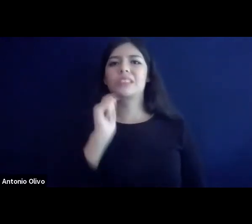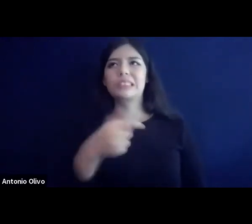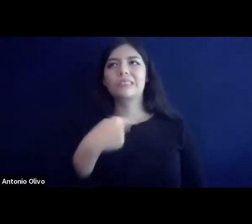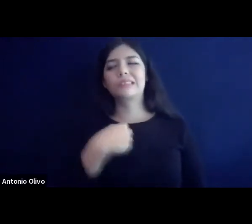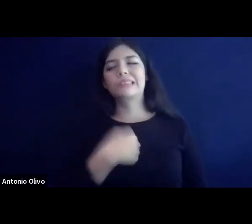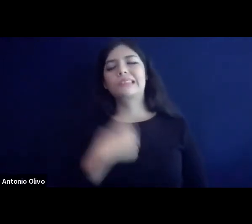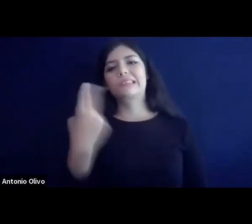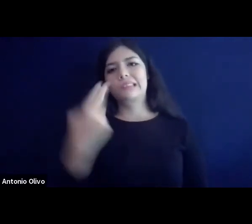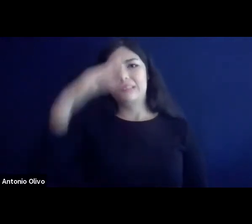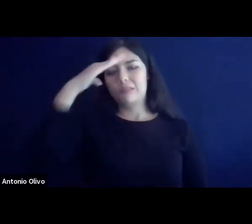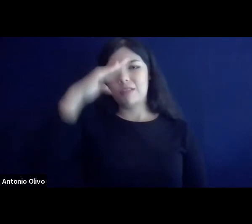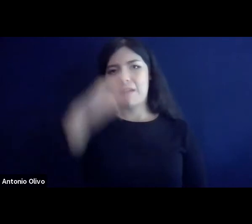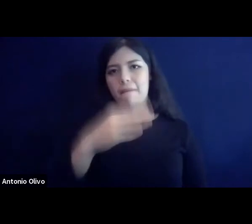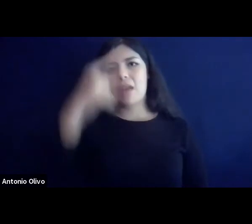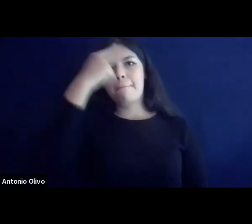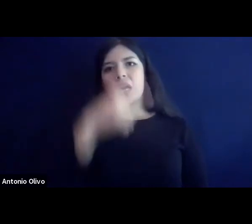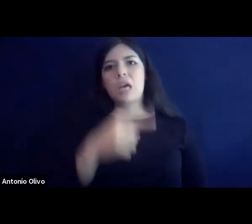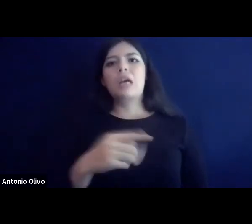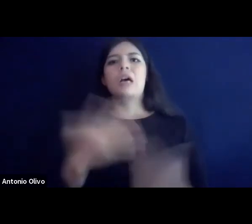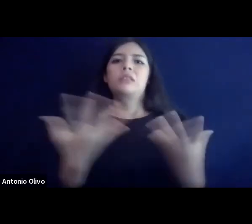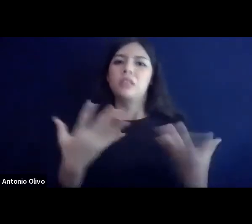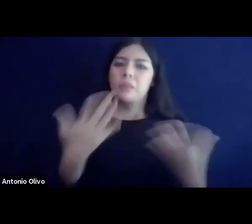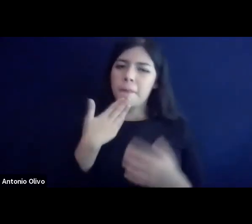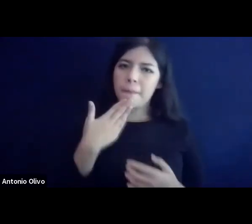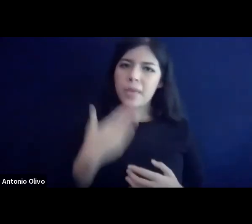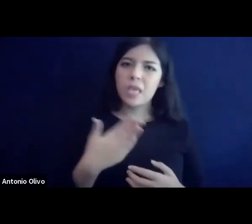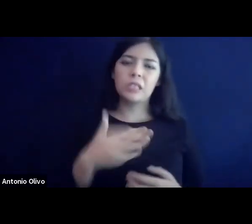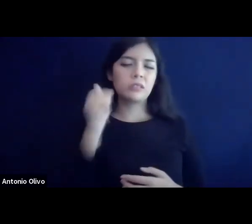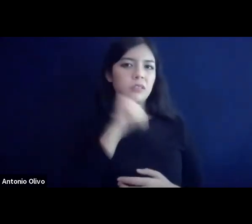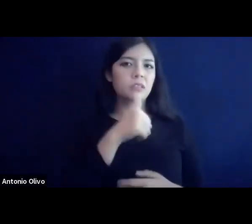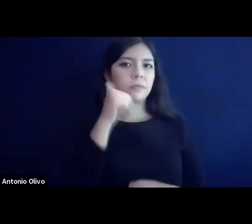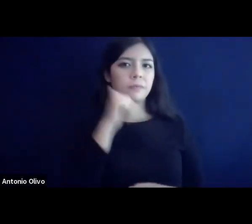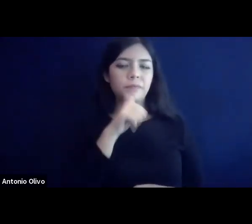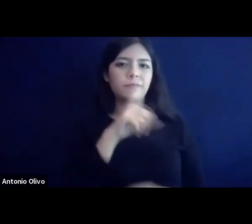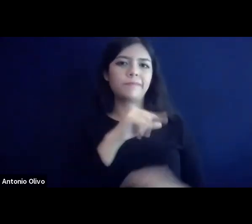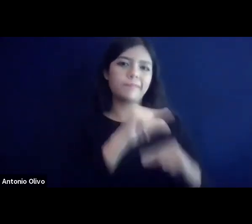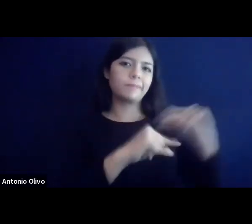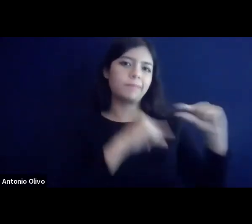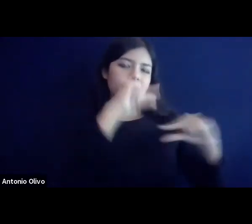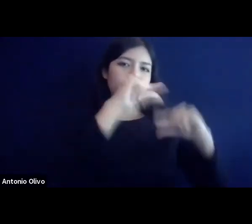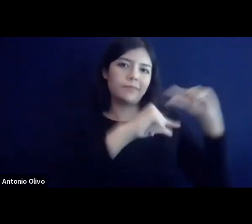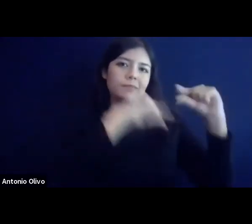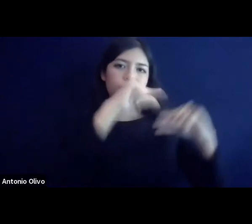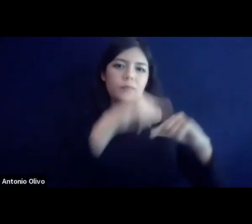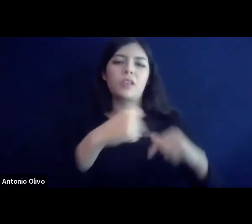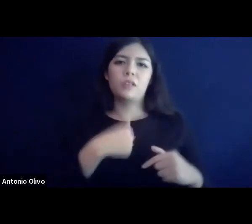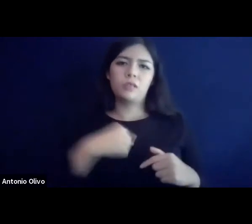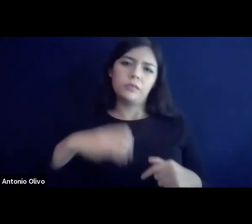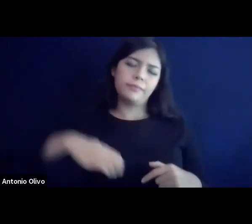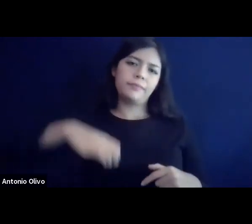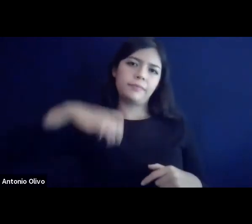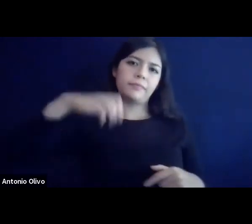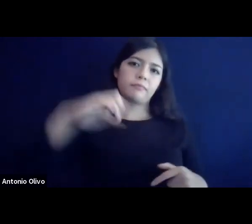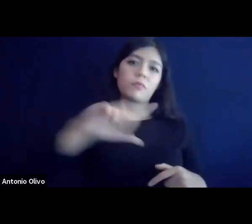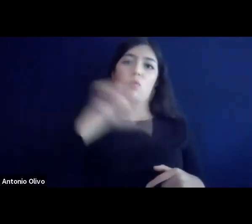Y bueno, pues total de que yo en la licenciatura, pues, eso trajo muchos